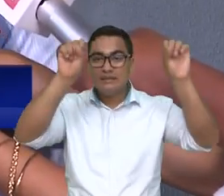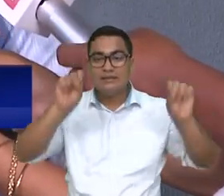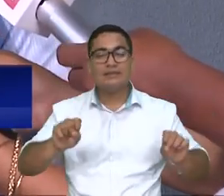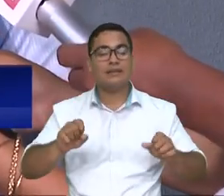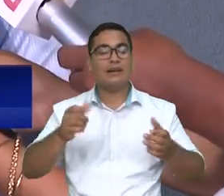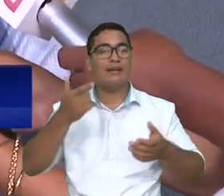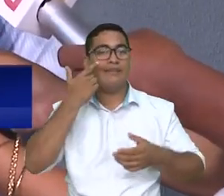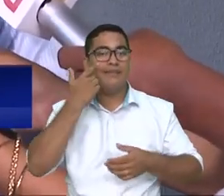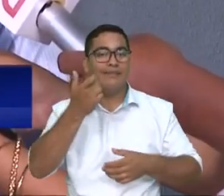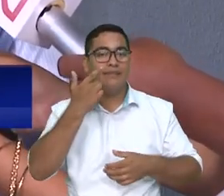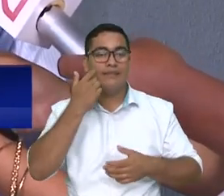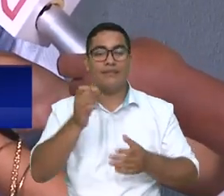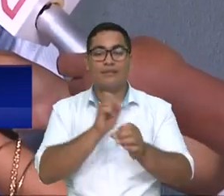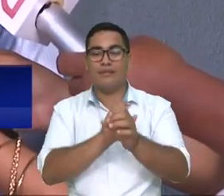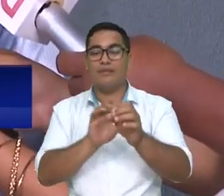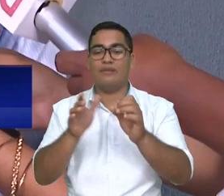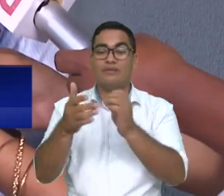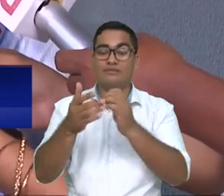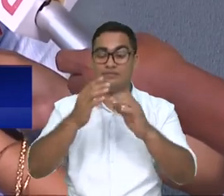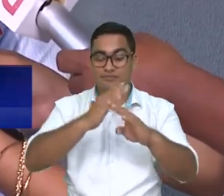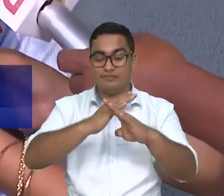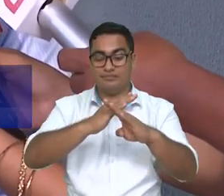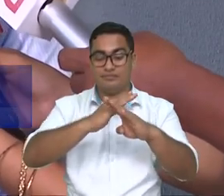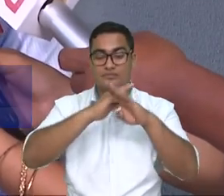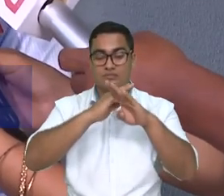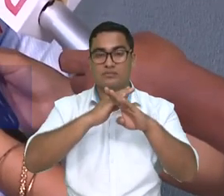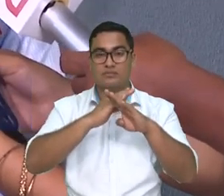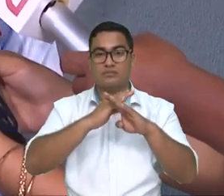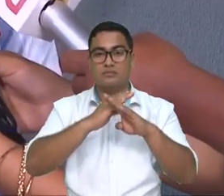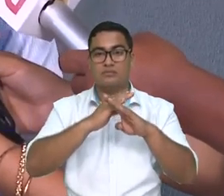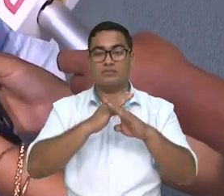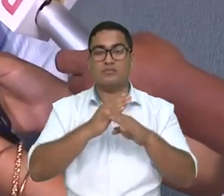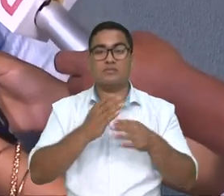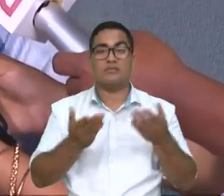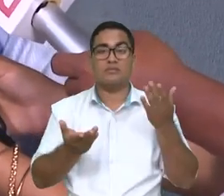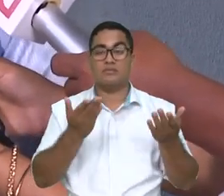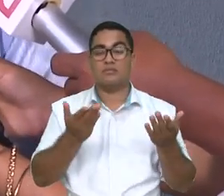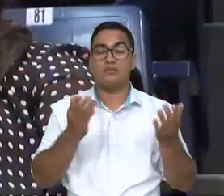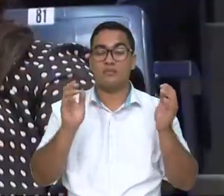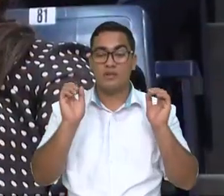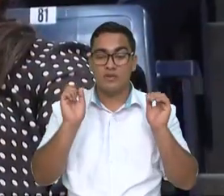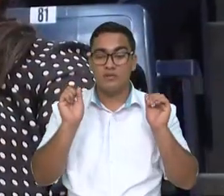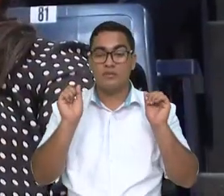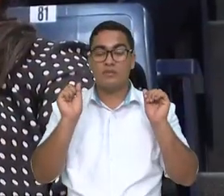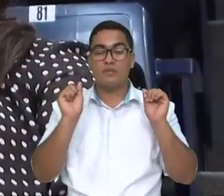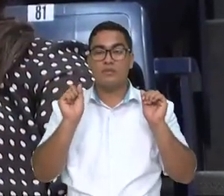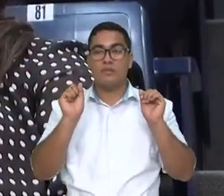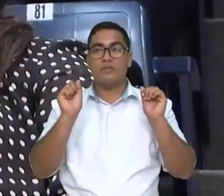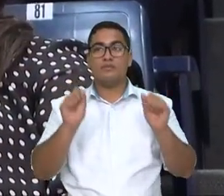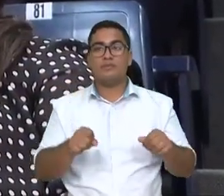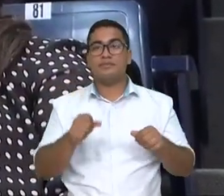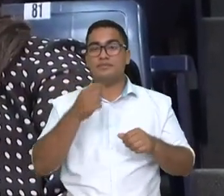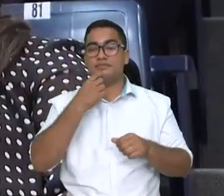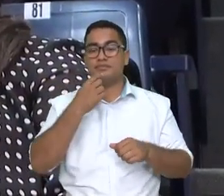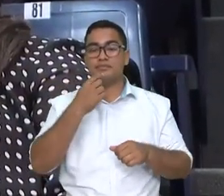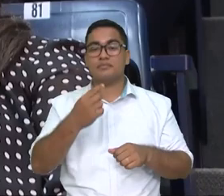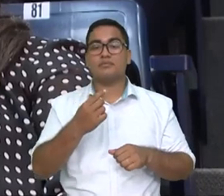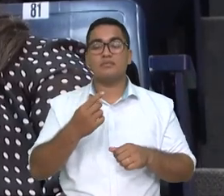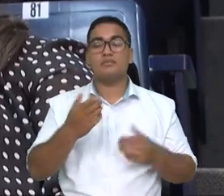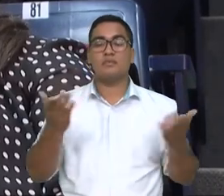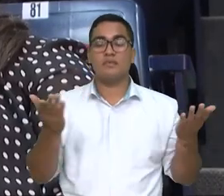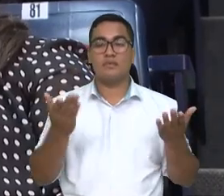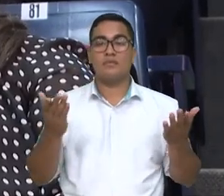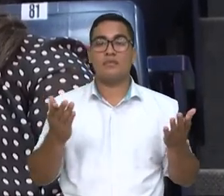para enfrentarnos, para mitigar las consecuencias que nos puede traer o el impacto que nos pueda